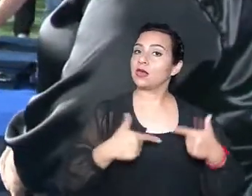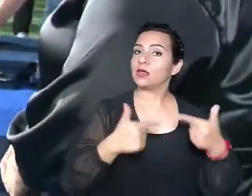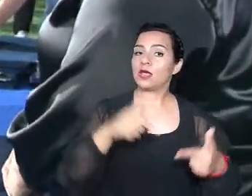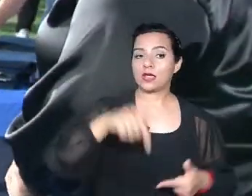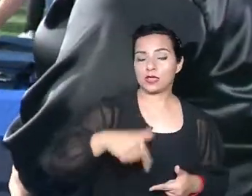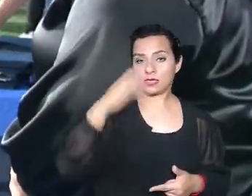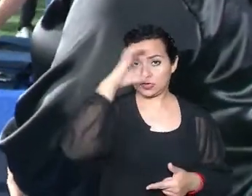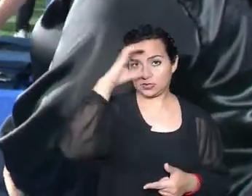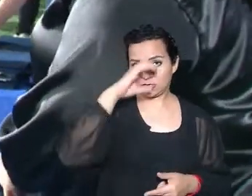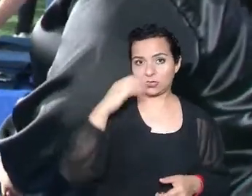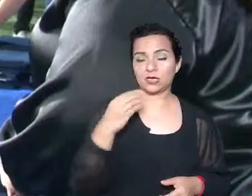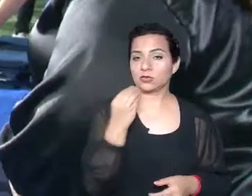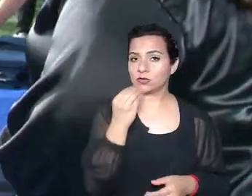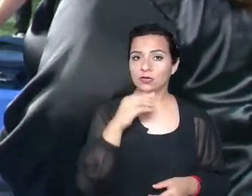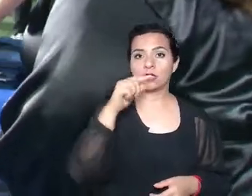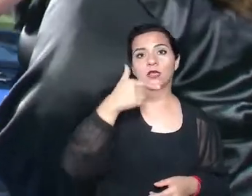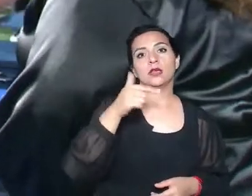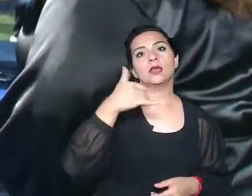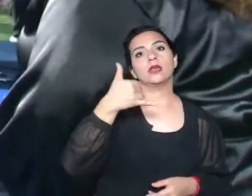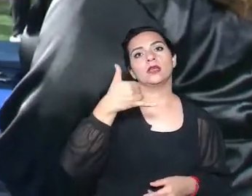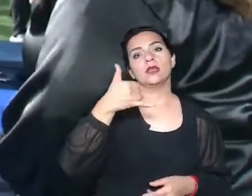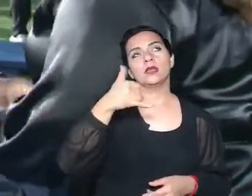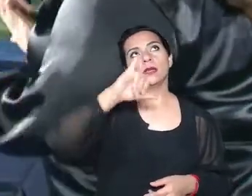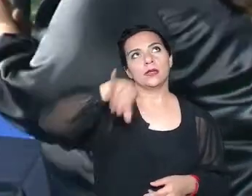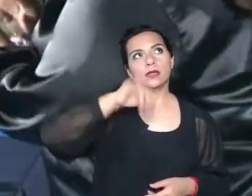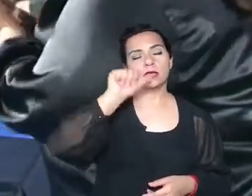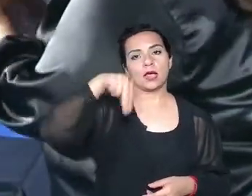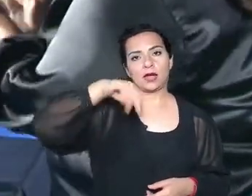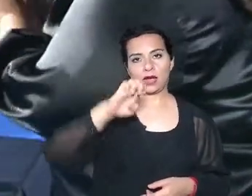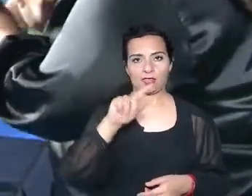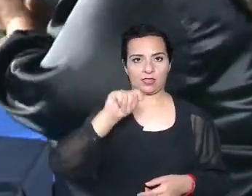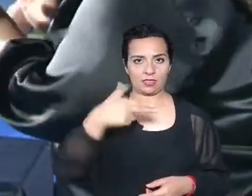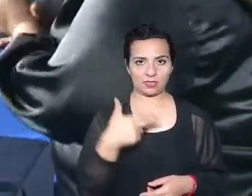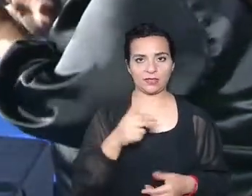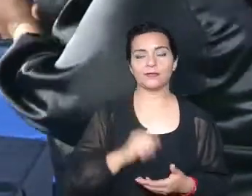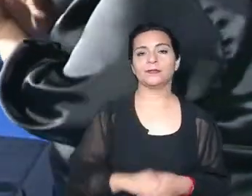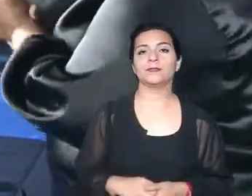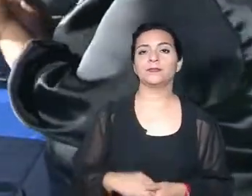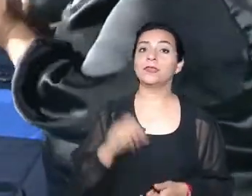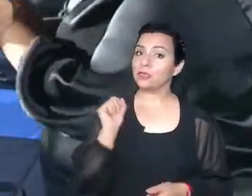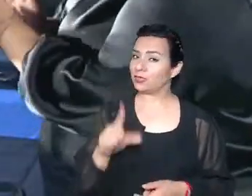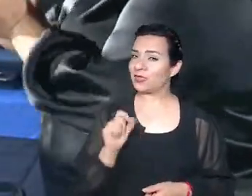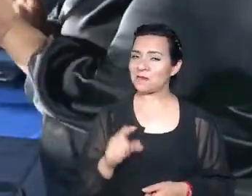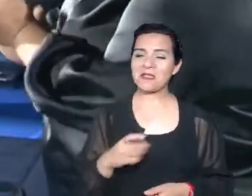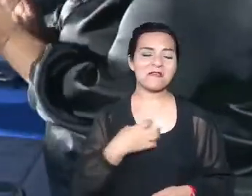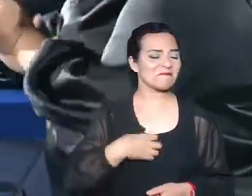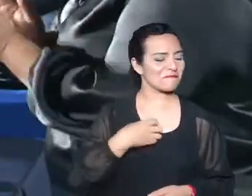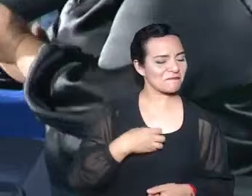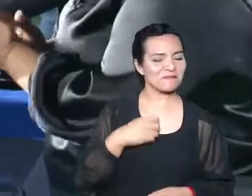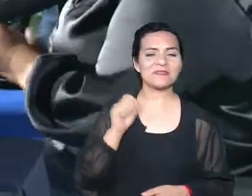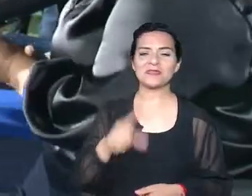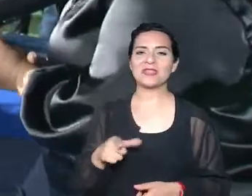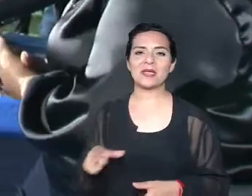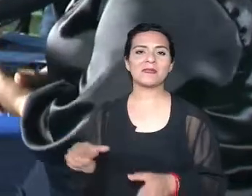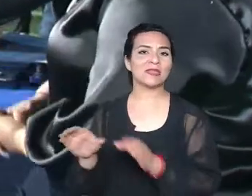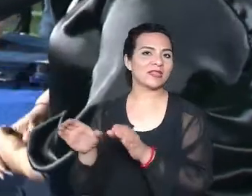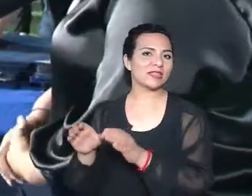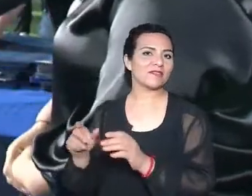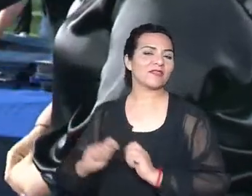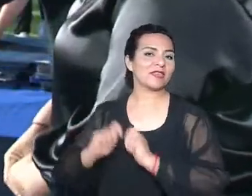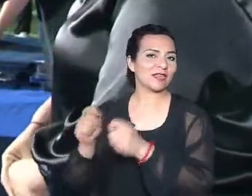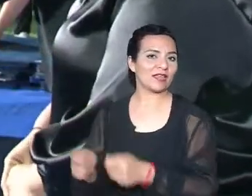Ciencias Nutricionales es Anet Graciela López Castro. Con singular entusiasmo recibe también su